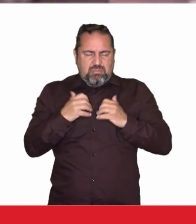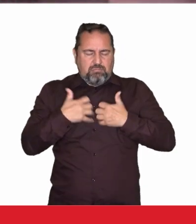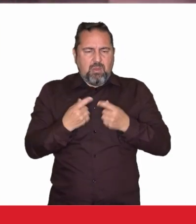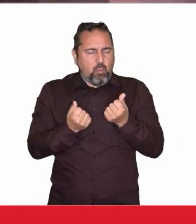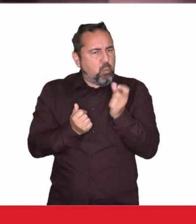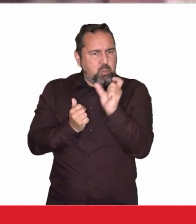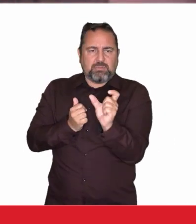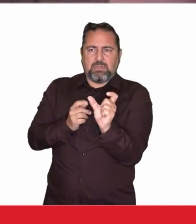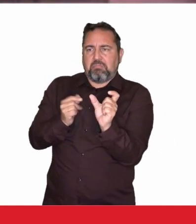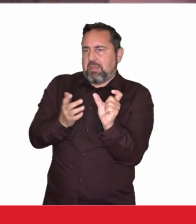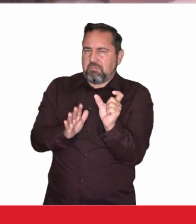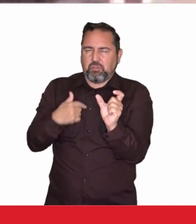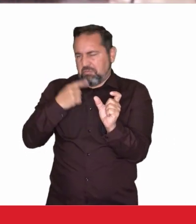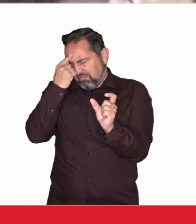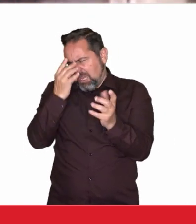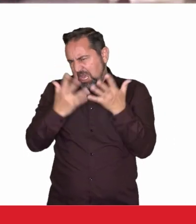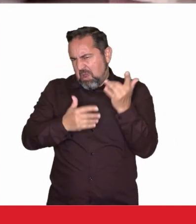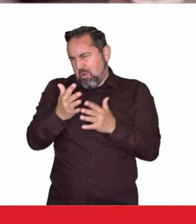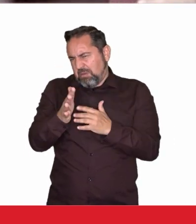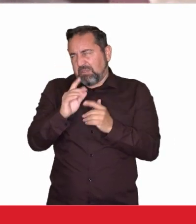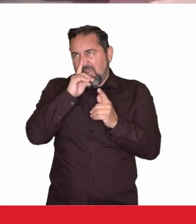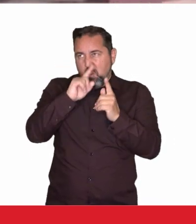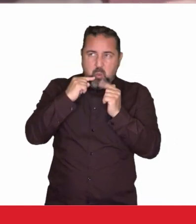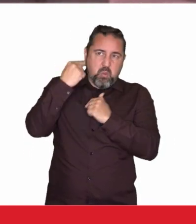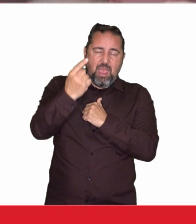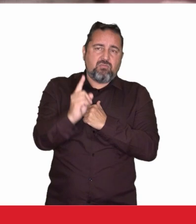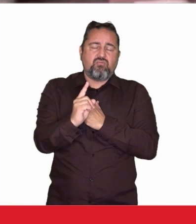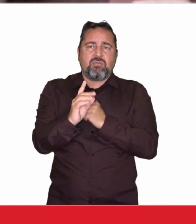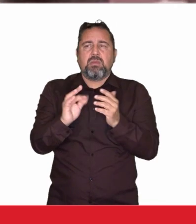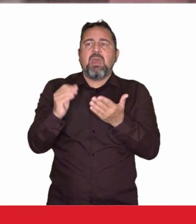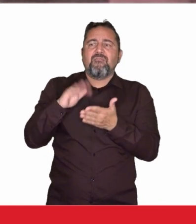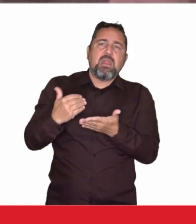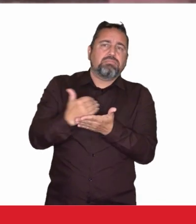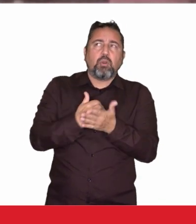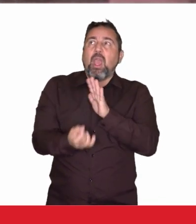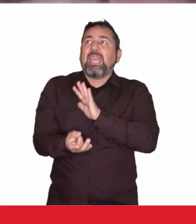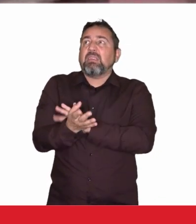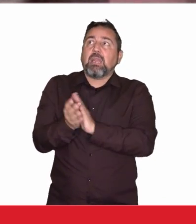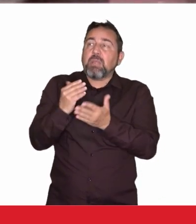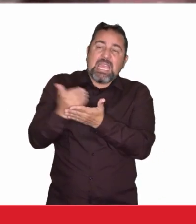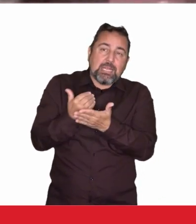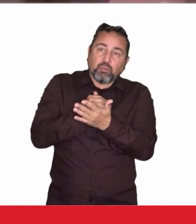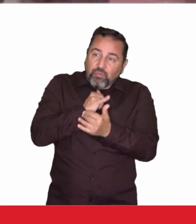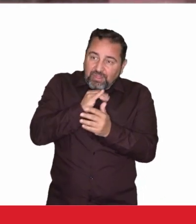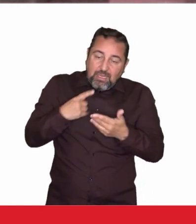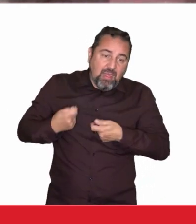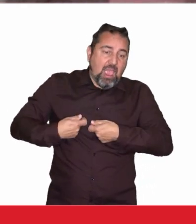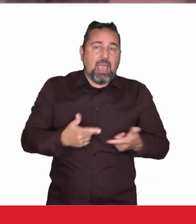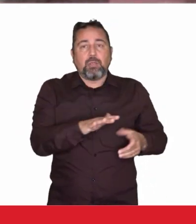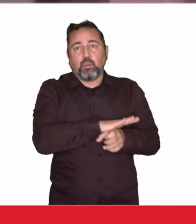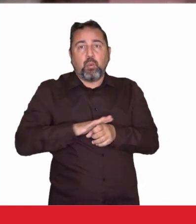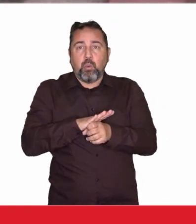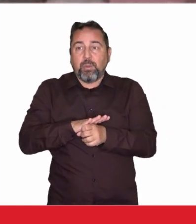negocio cuesta tanto dinero montarlo y además, más o menos calculo que hasta dentro de un año no va a generar